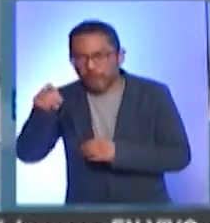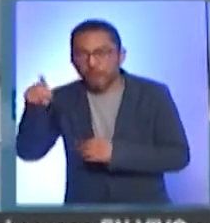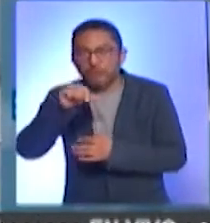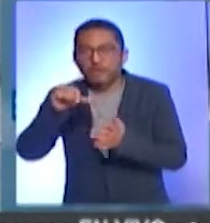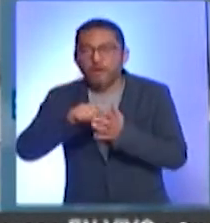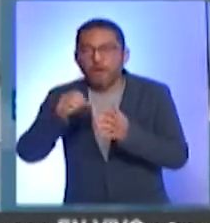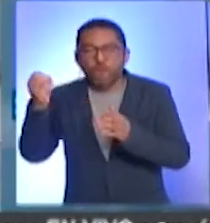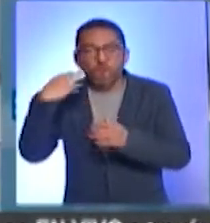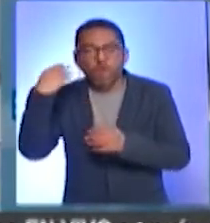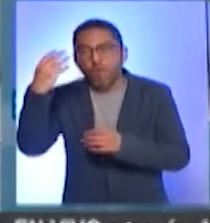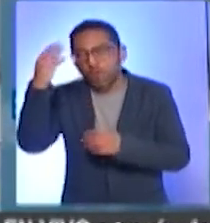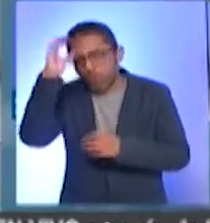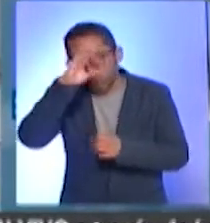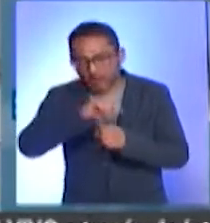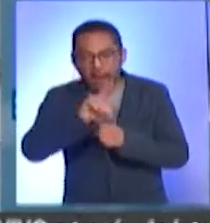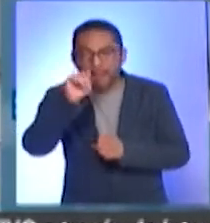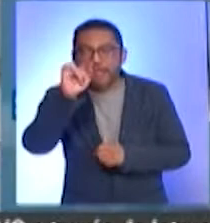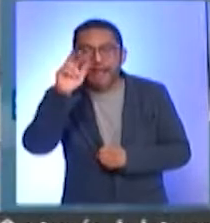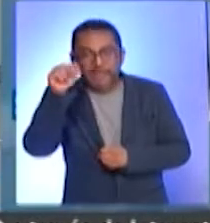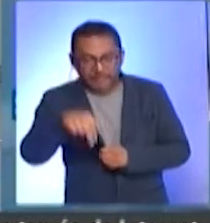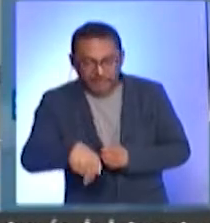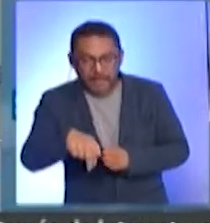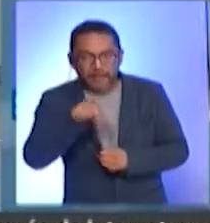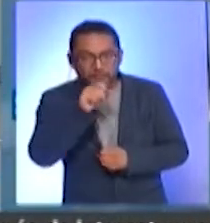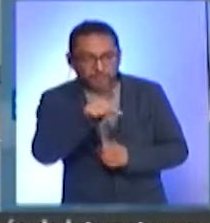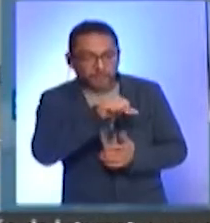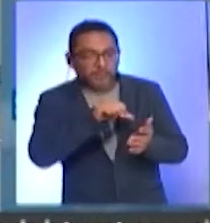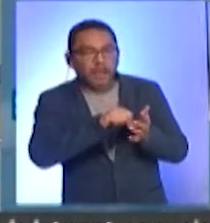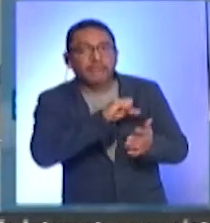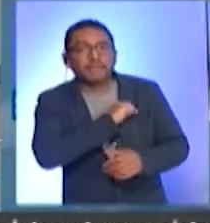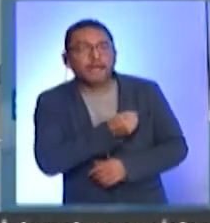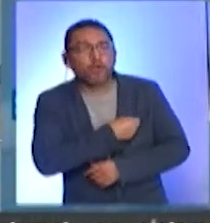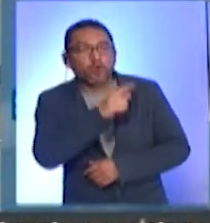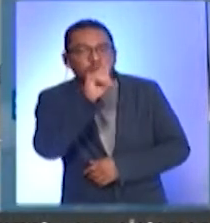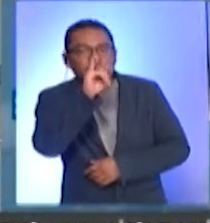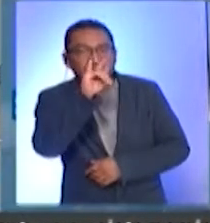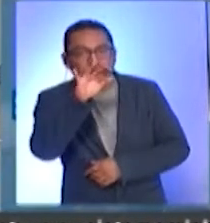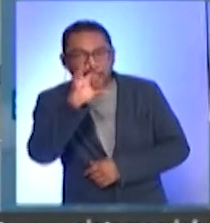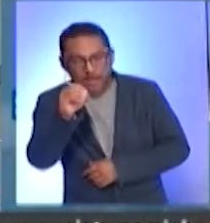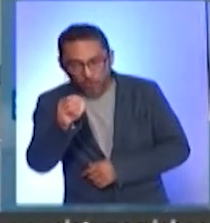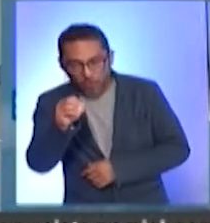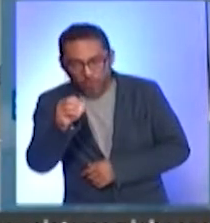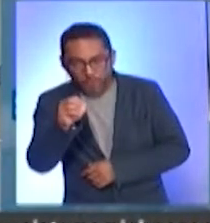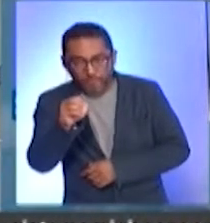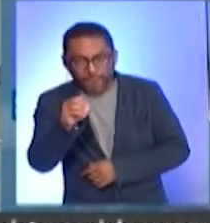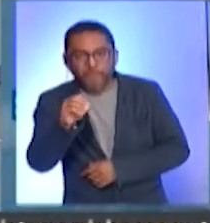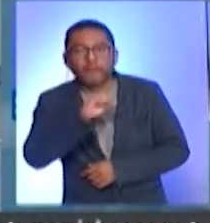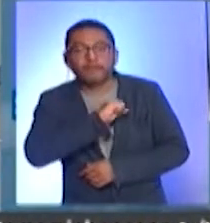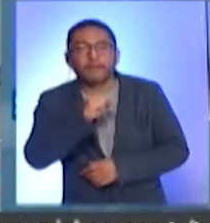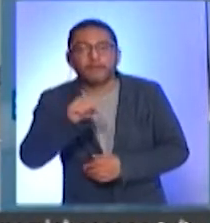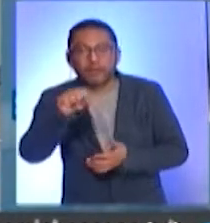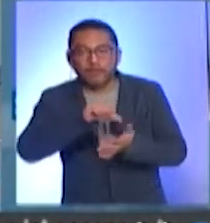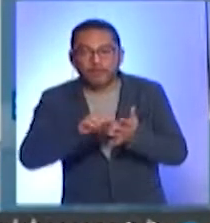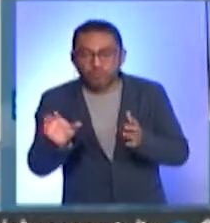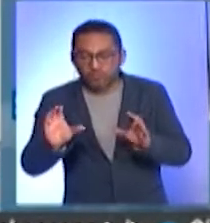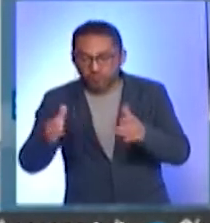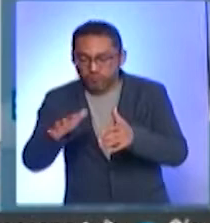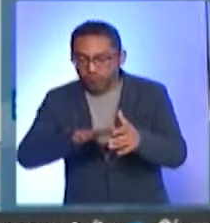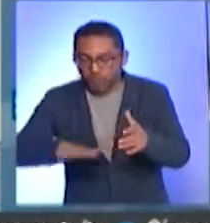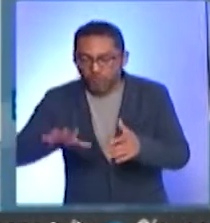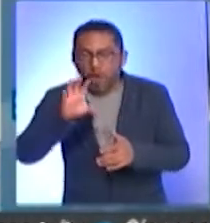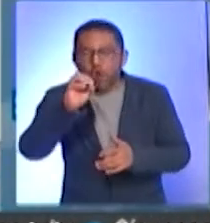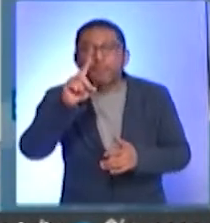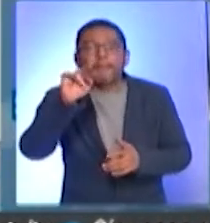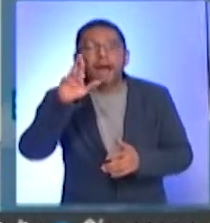cultural taretán centro de salud tancítaro centro de salud centro de salud de la comunidad de condé embaro